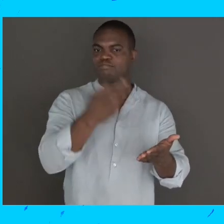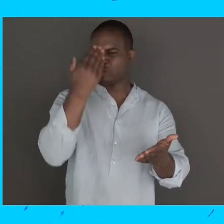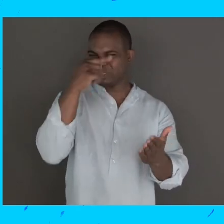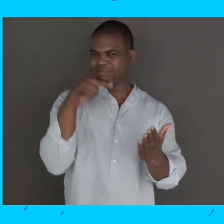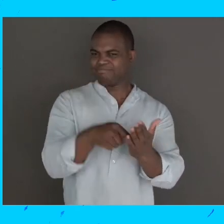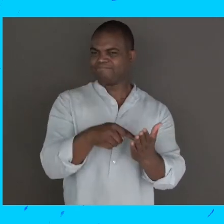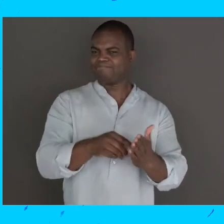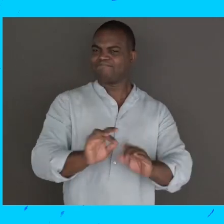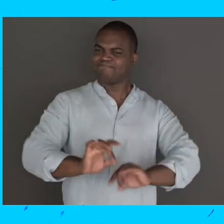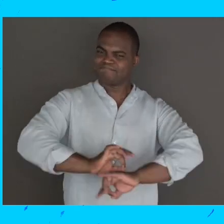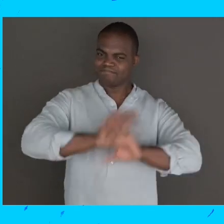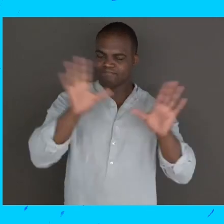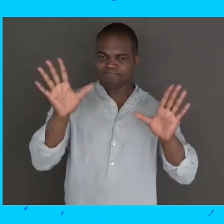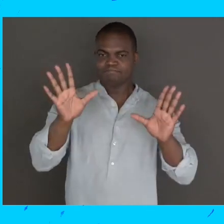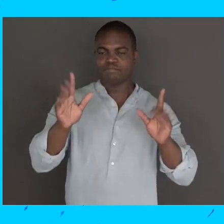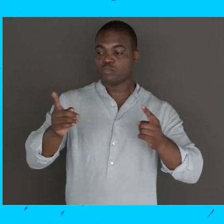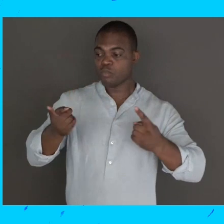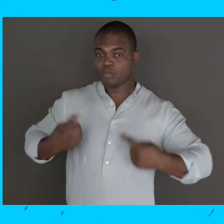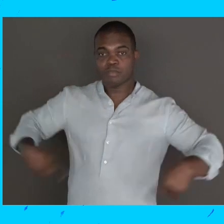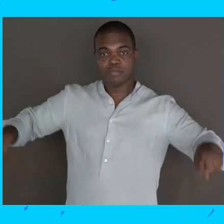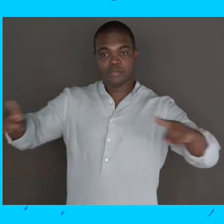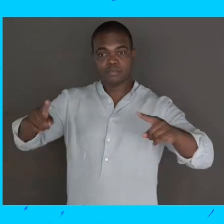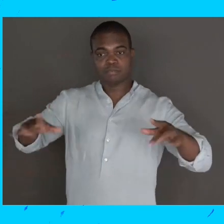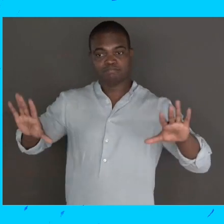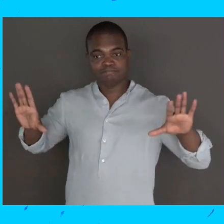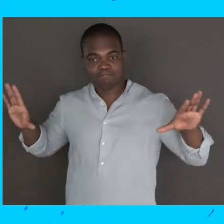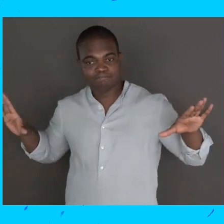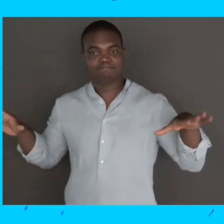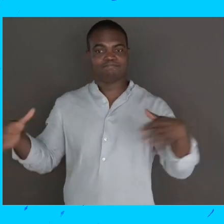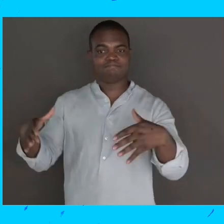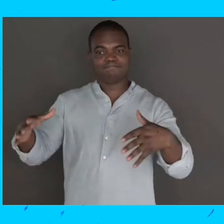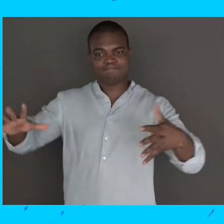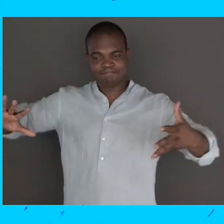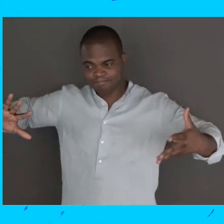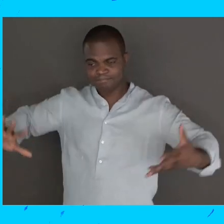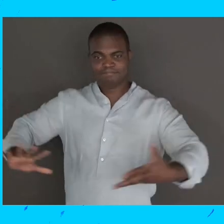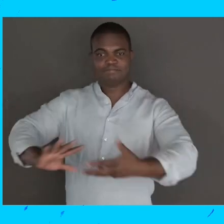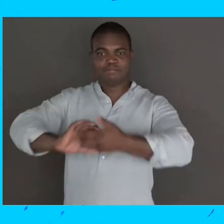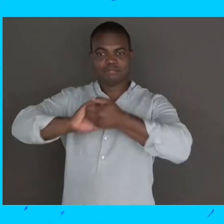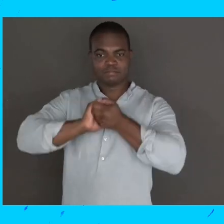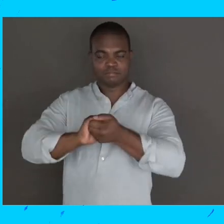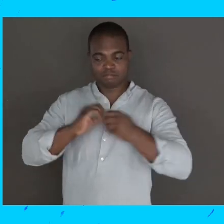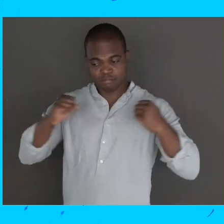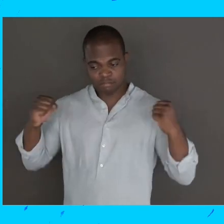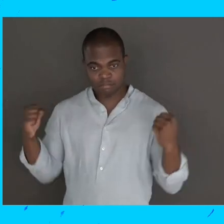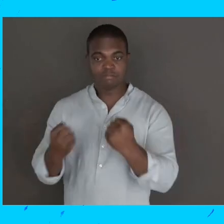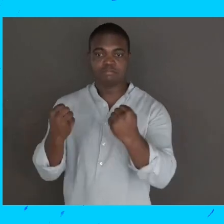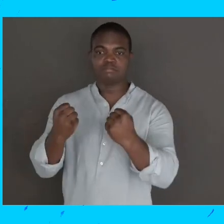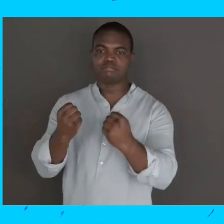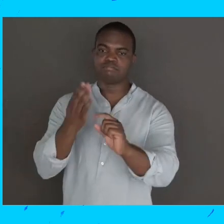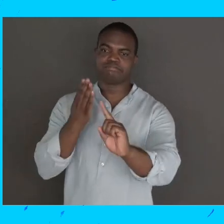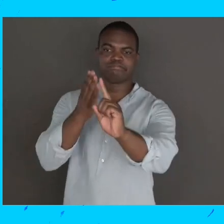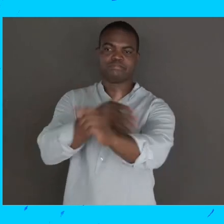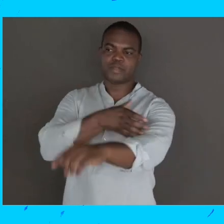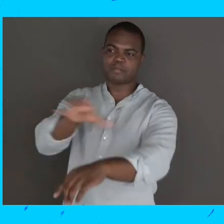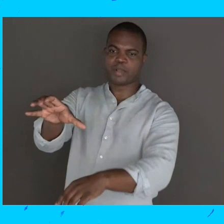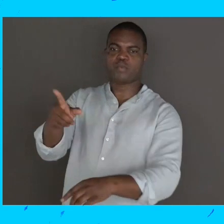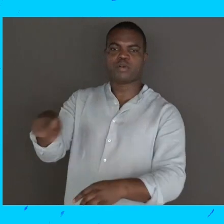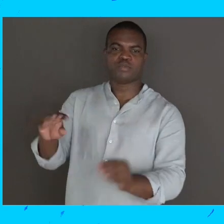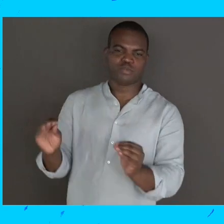marco teniendo en cuenta los resultados de las consultas continuas para